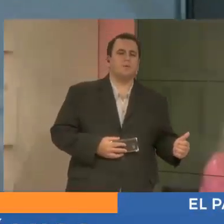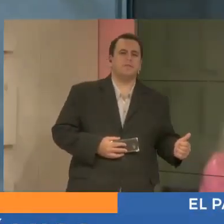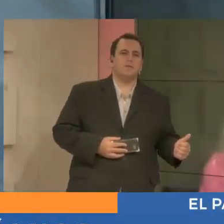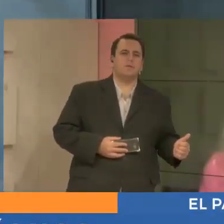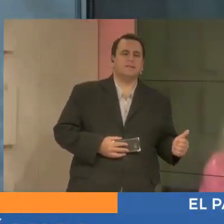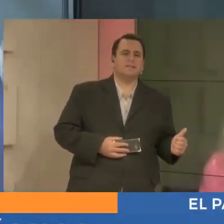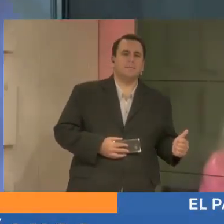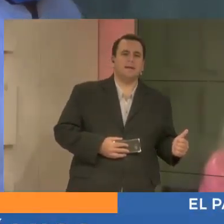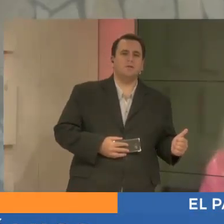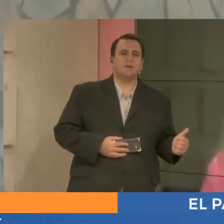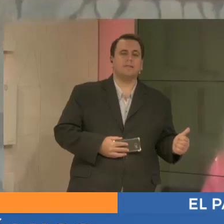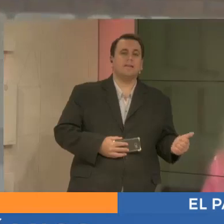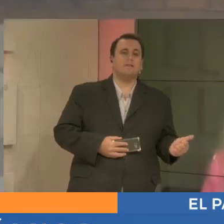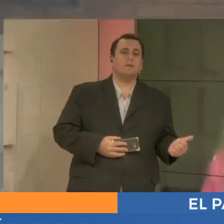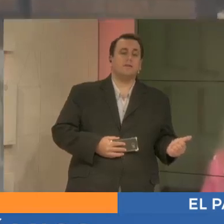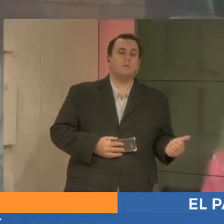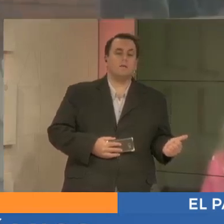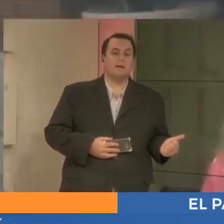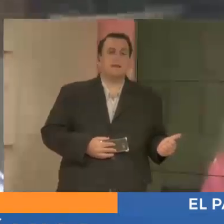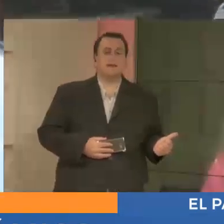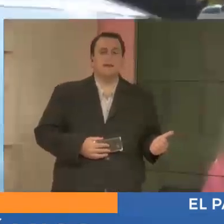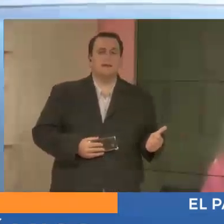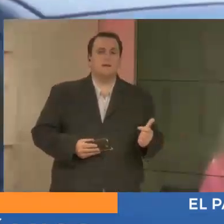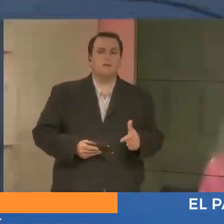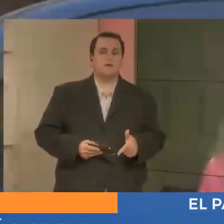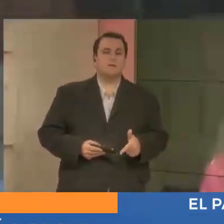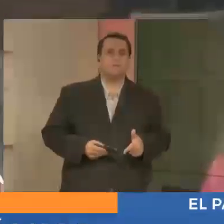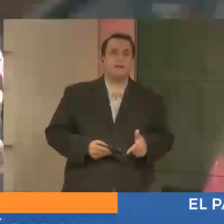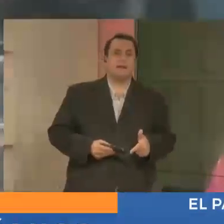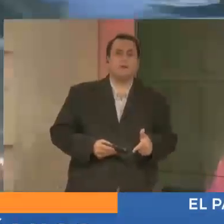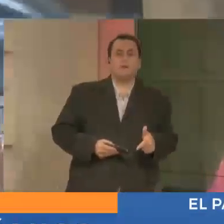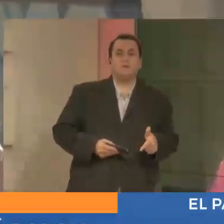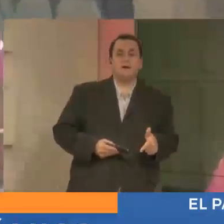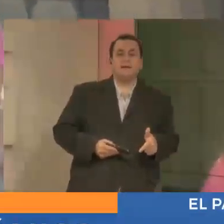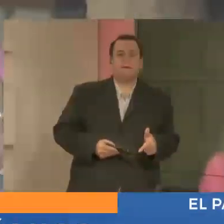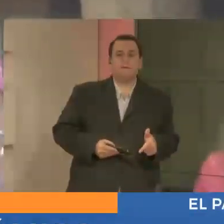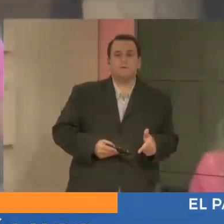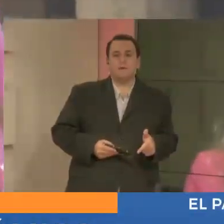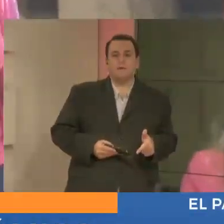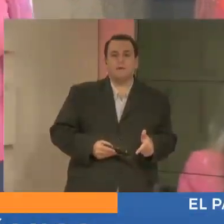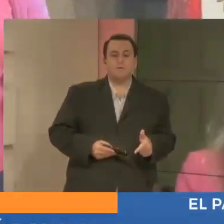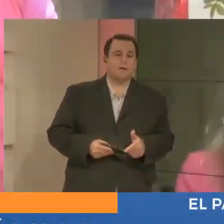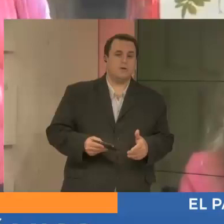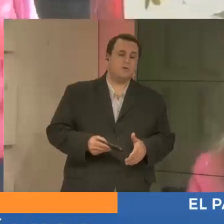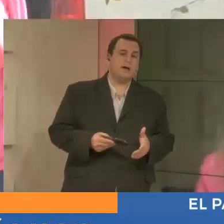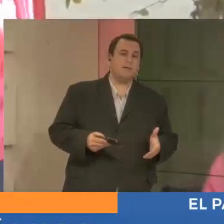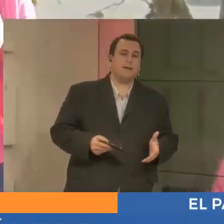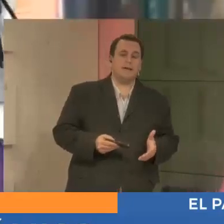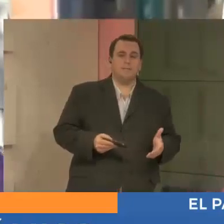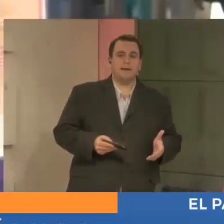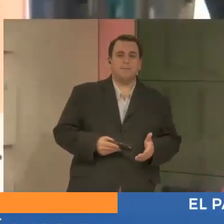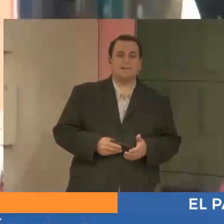Aires, Provincia de Buenos Aires, está aplicando restricciones de alguna manera. El gobierno nacional, algo que Guzmán había dicho que bueno, que no